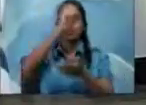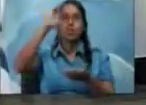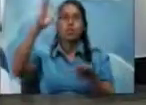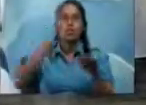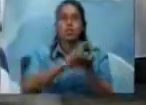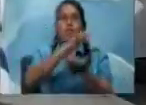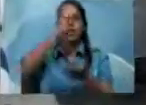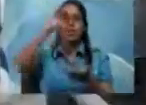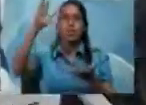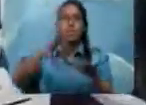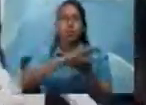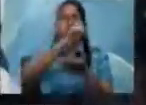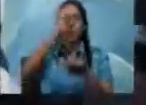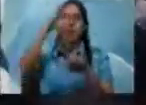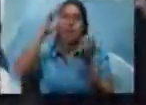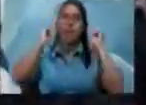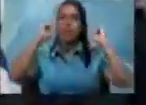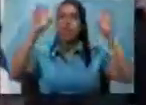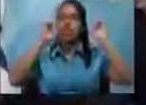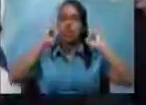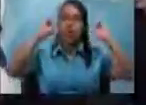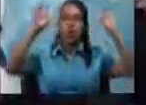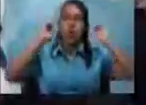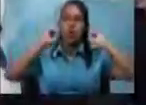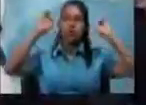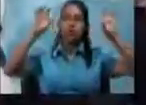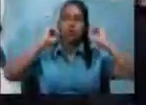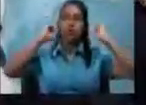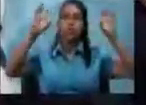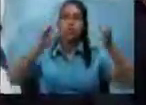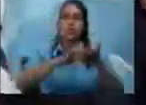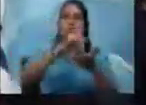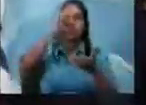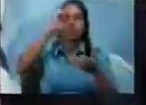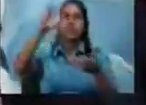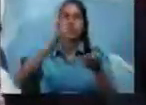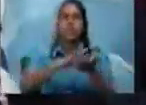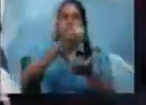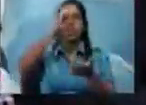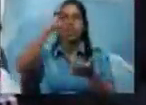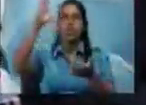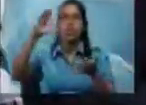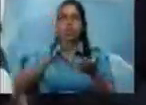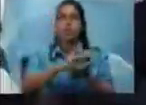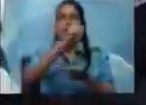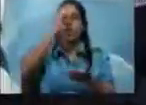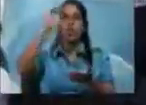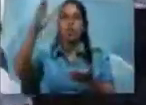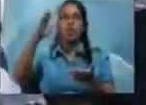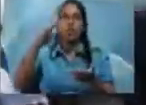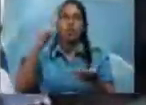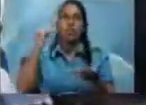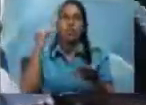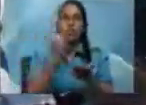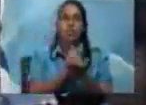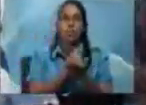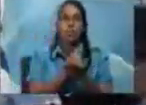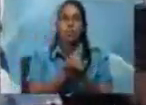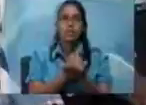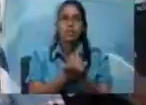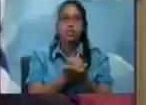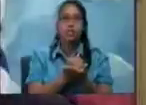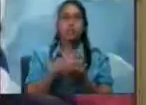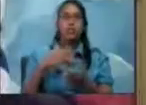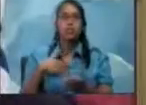aleluya gloria a Dios a di gloria a Dios tale alya Me